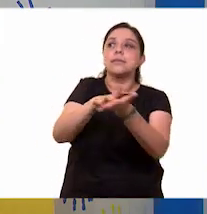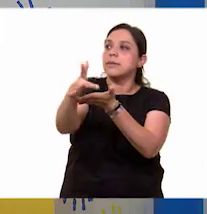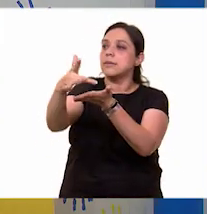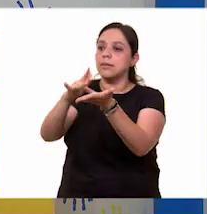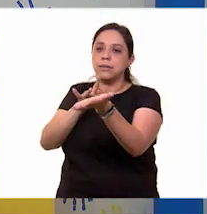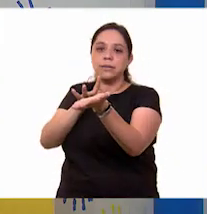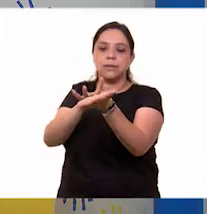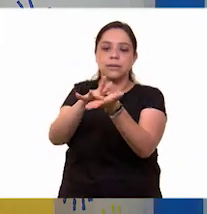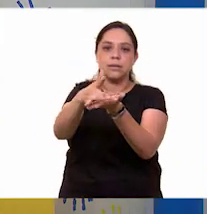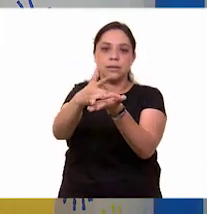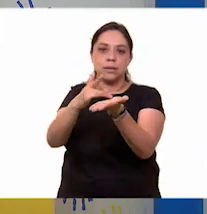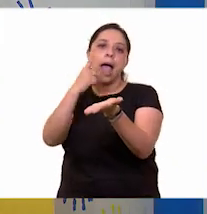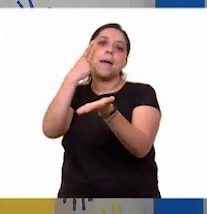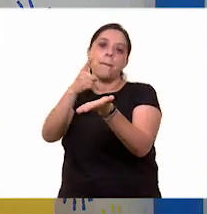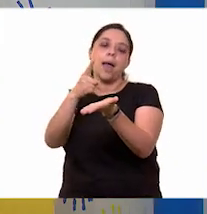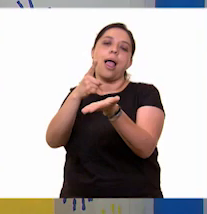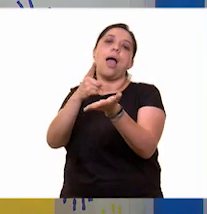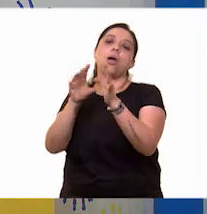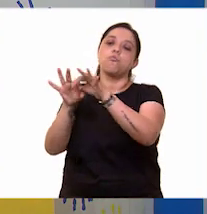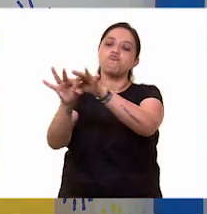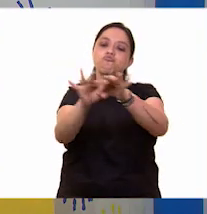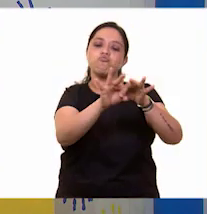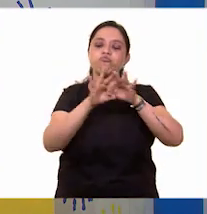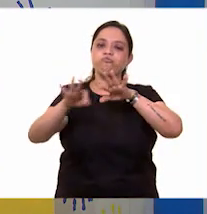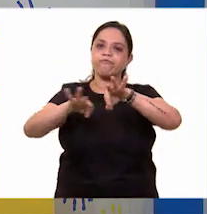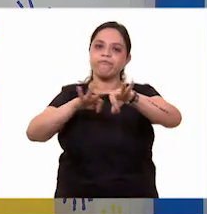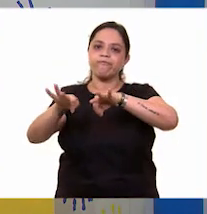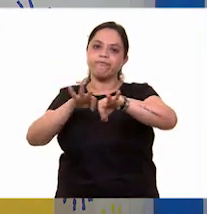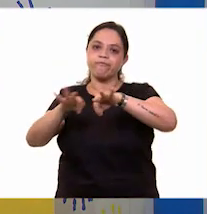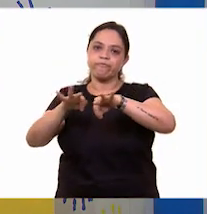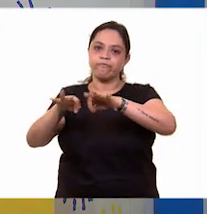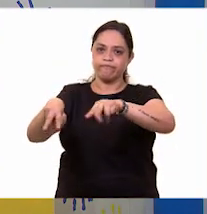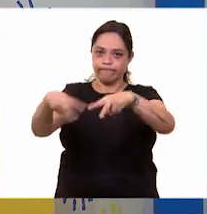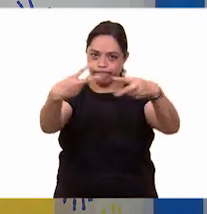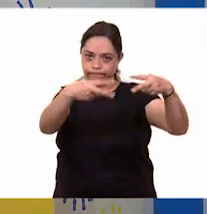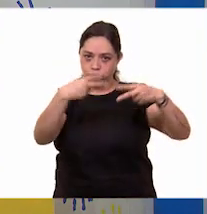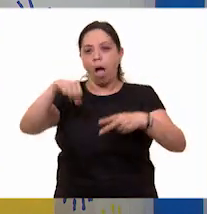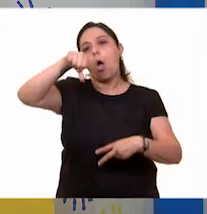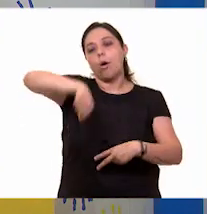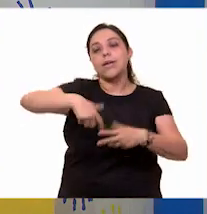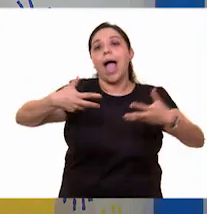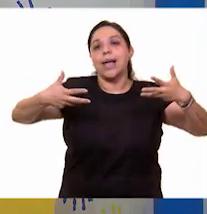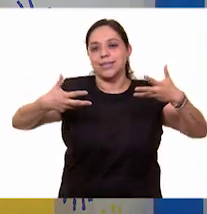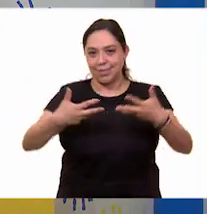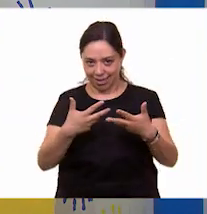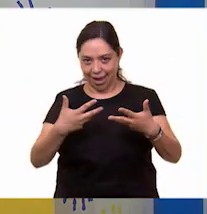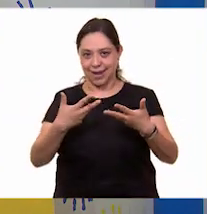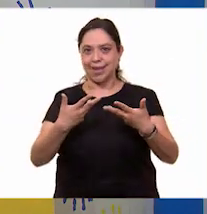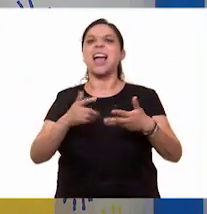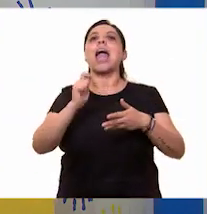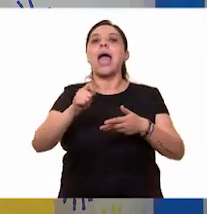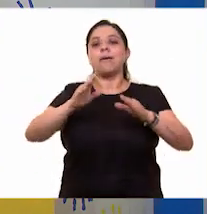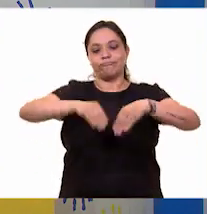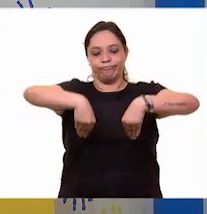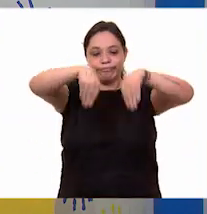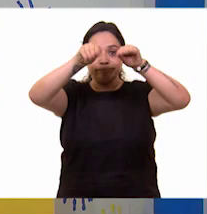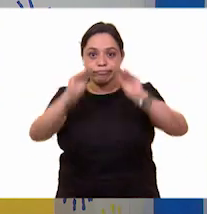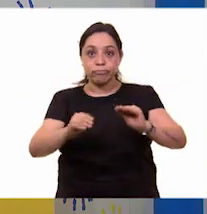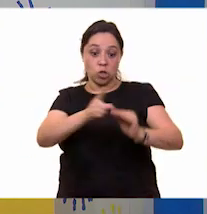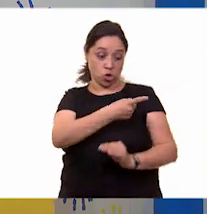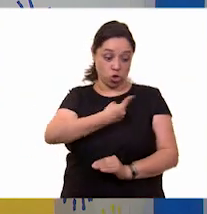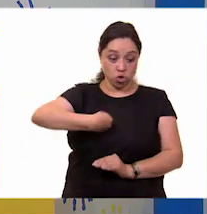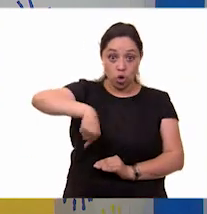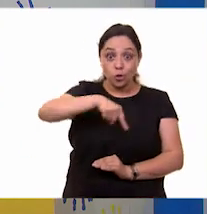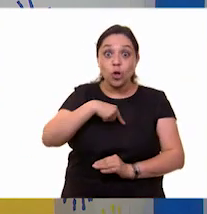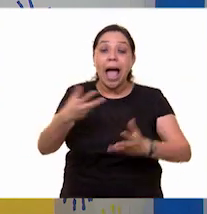solidario para tener una cooperativa. Y bueno, el día de hoy nosotros vamos a hacer una cooperativa de manteles. Nosotros vamos a